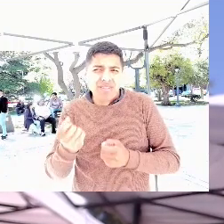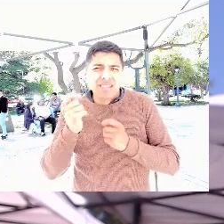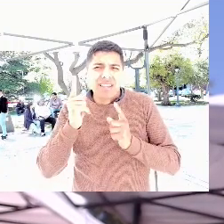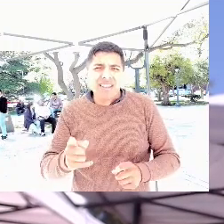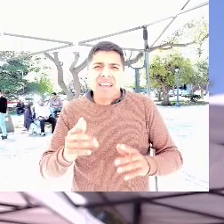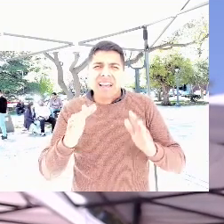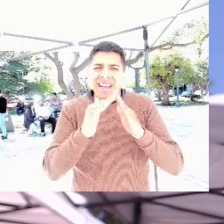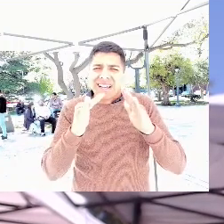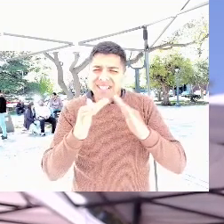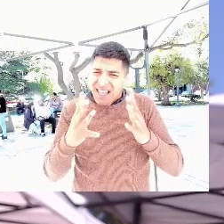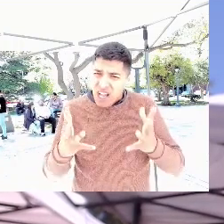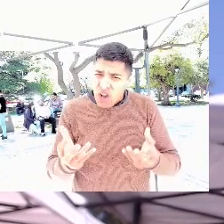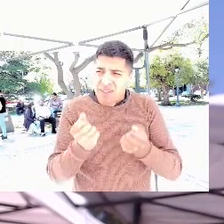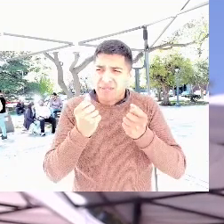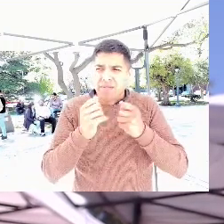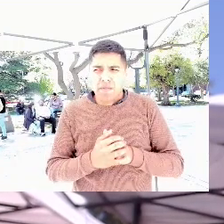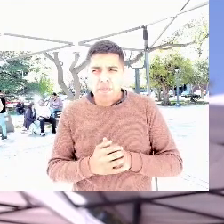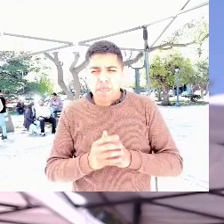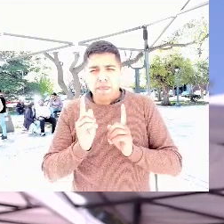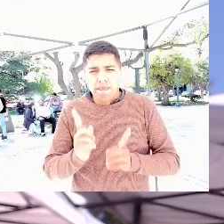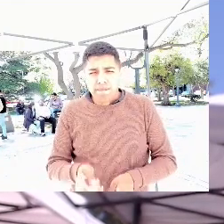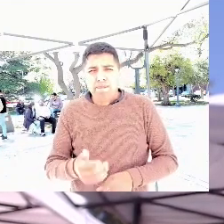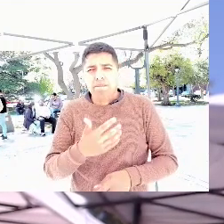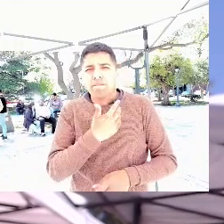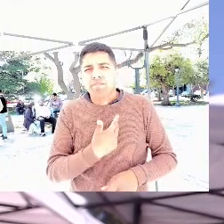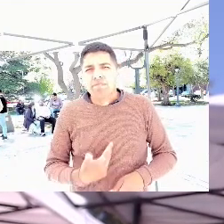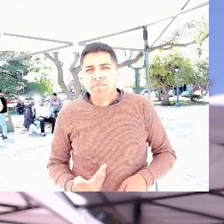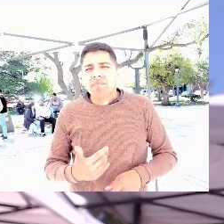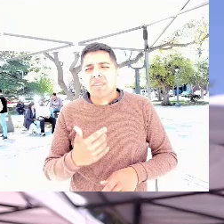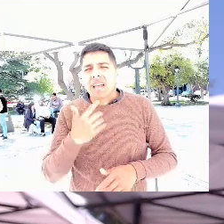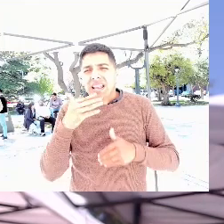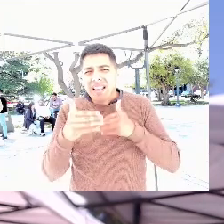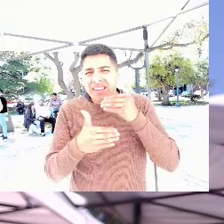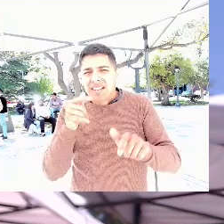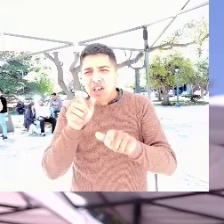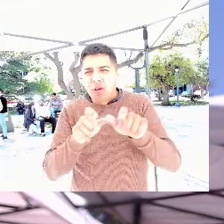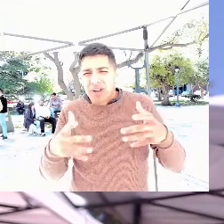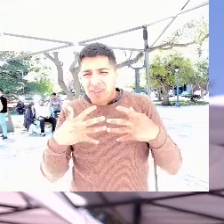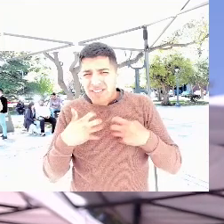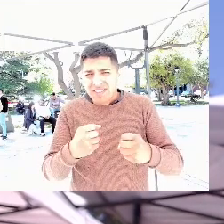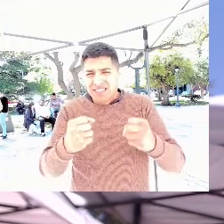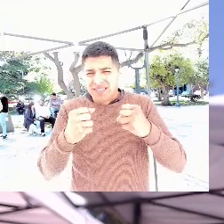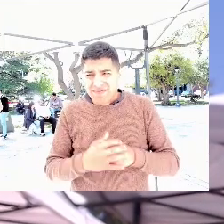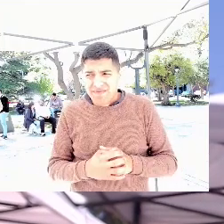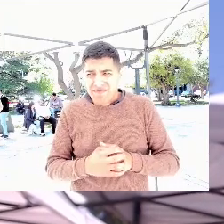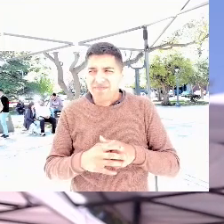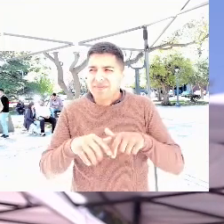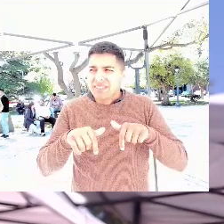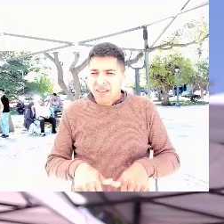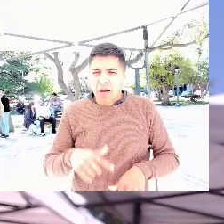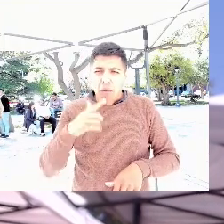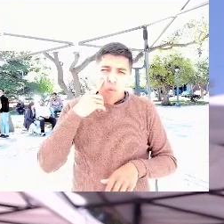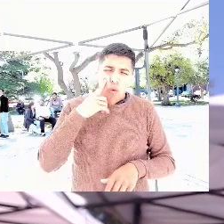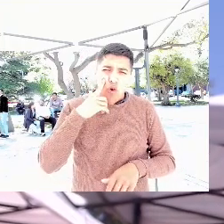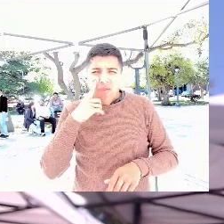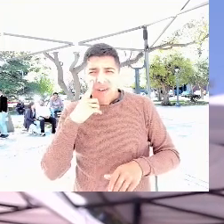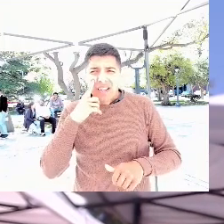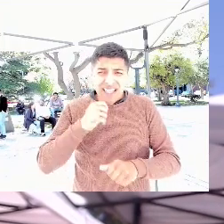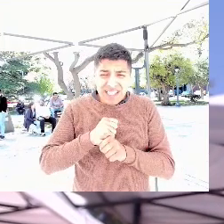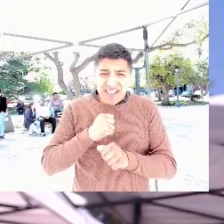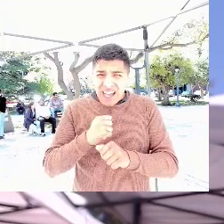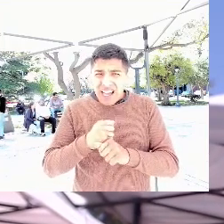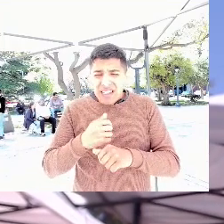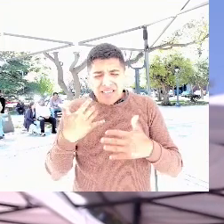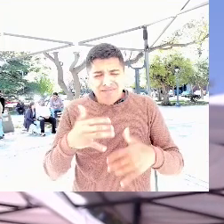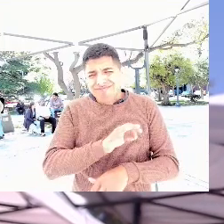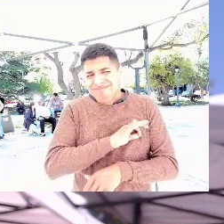educación. Pero también, señor presidente, el desarrollo humano implica salud, algo que este municipio viene haciendo de manera